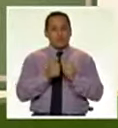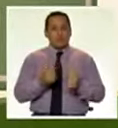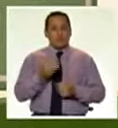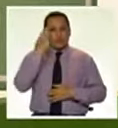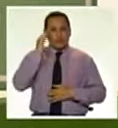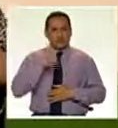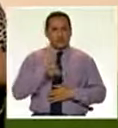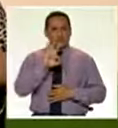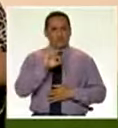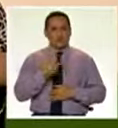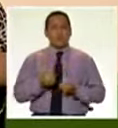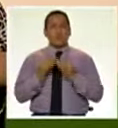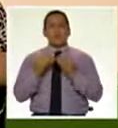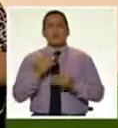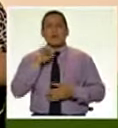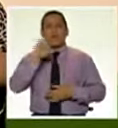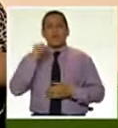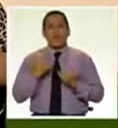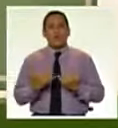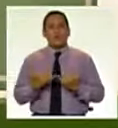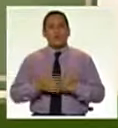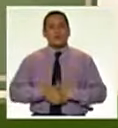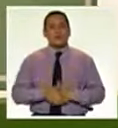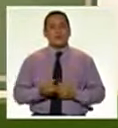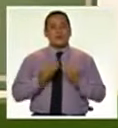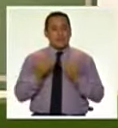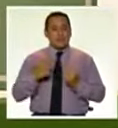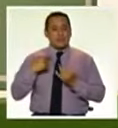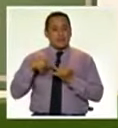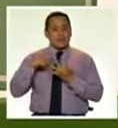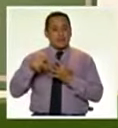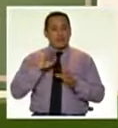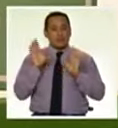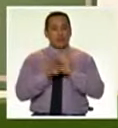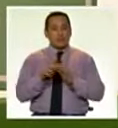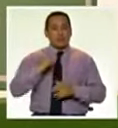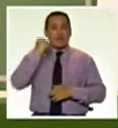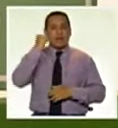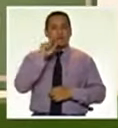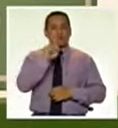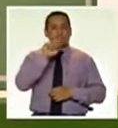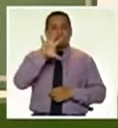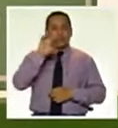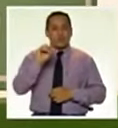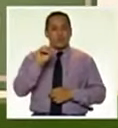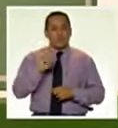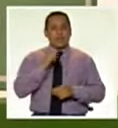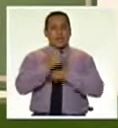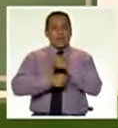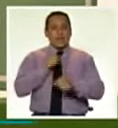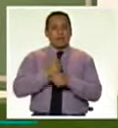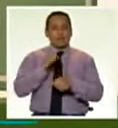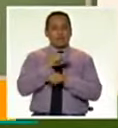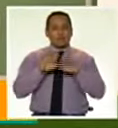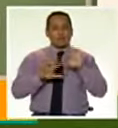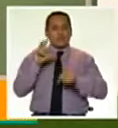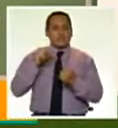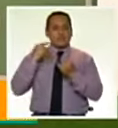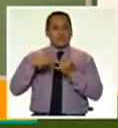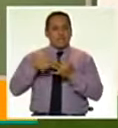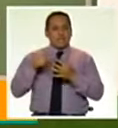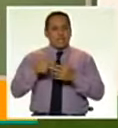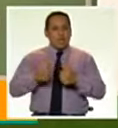ellos son tres nada más, que han venido el día de hoy. En las diferentes, hemos ganado 150 medallas en el 2013, en todas las